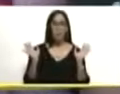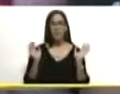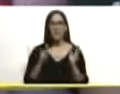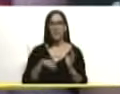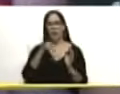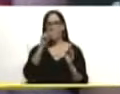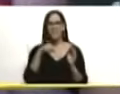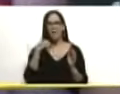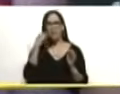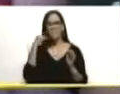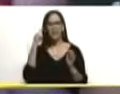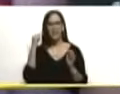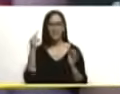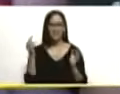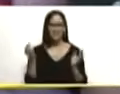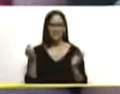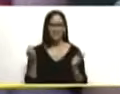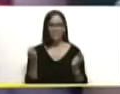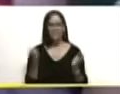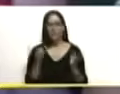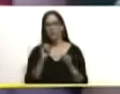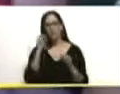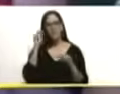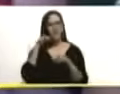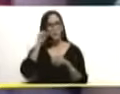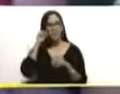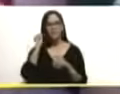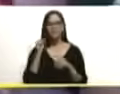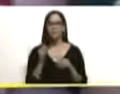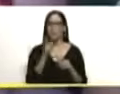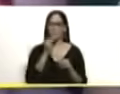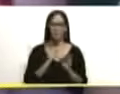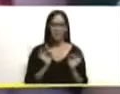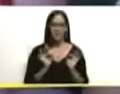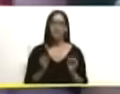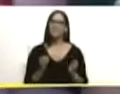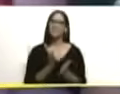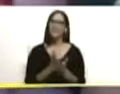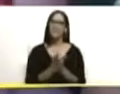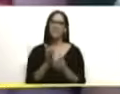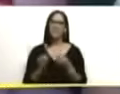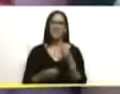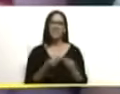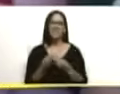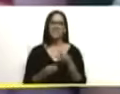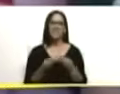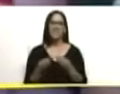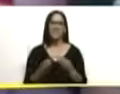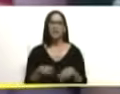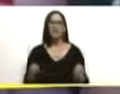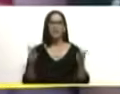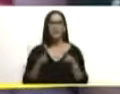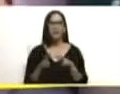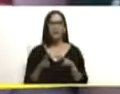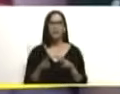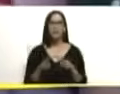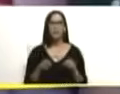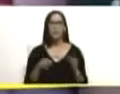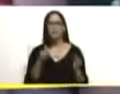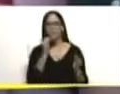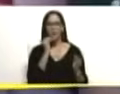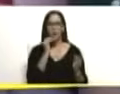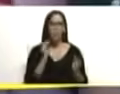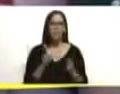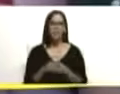casa de amarillo, y a uno no le preguntan porque uno es pequeño. Entonces siempre se genera como este valor de que por ser más